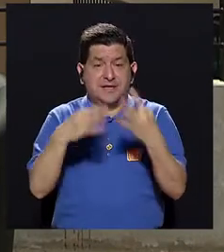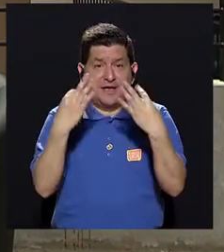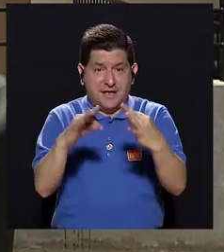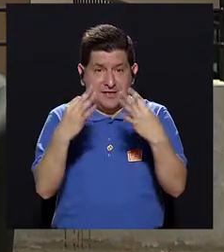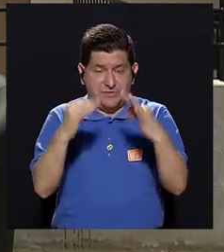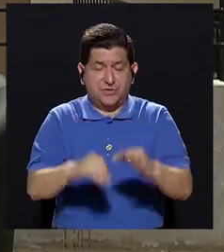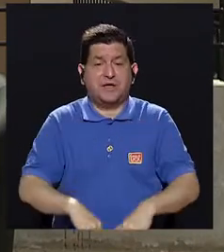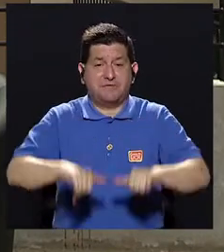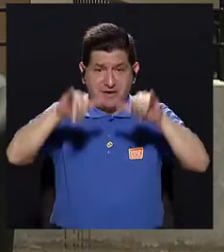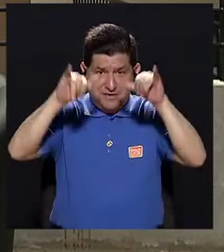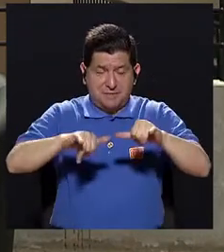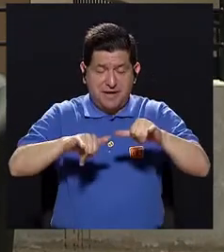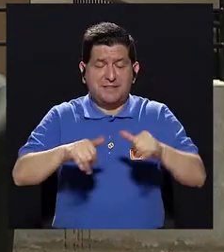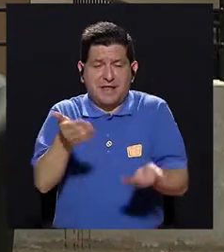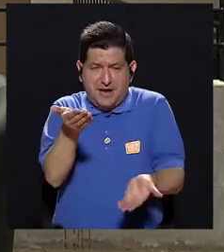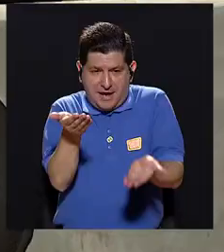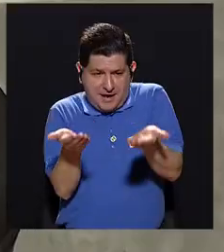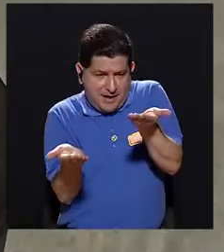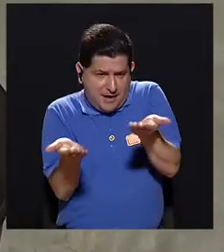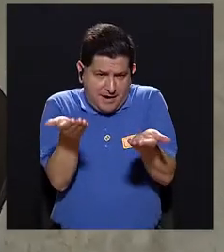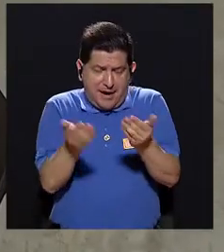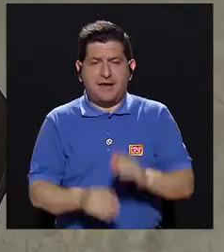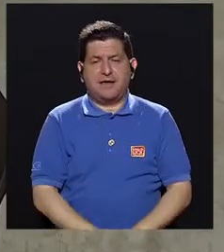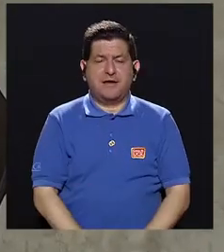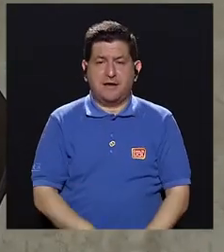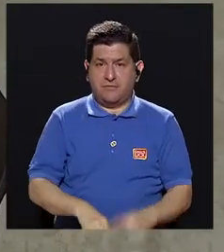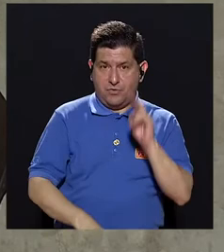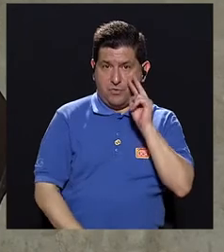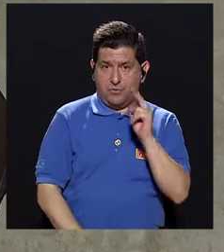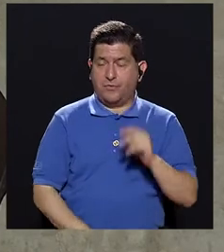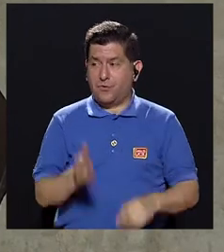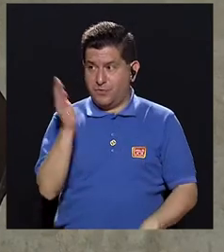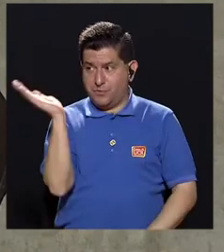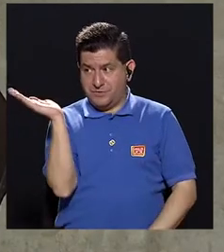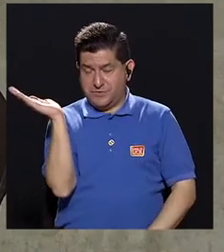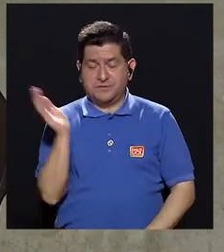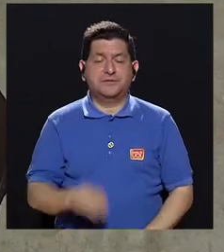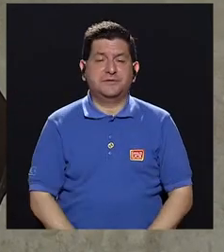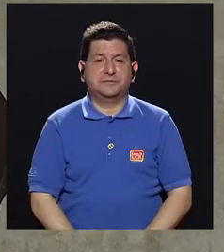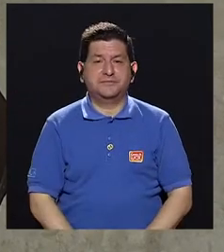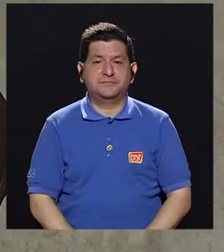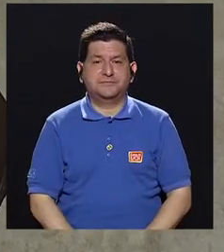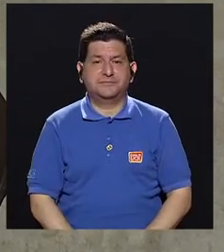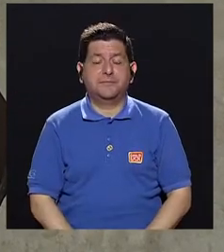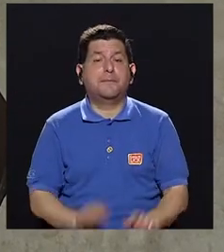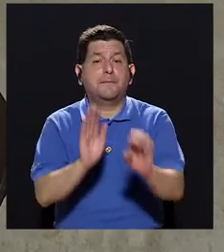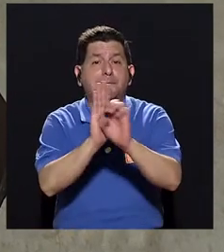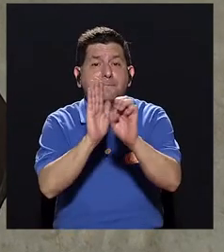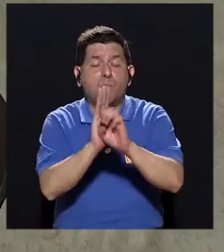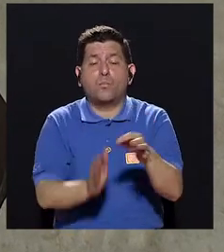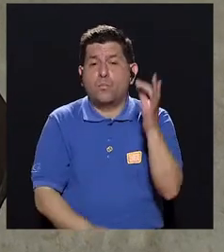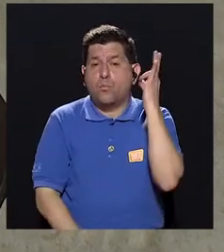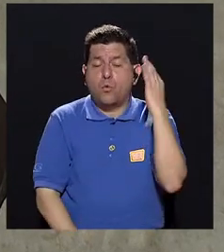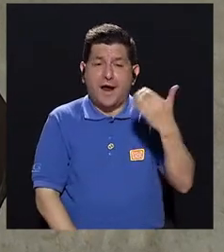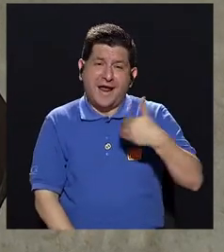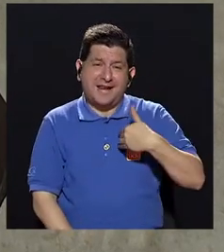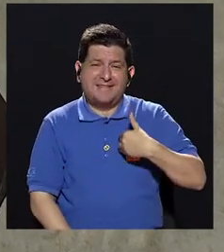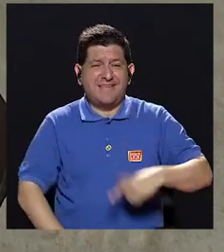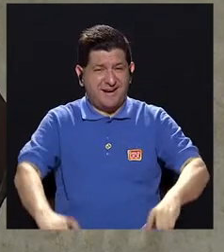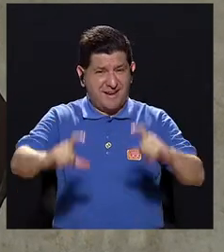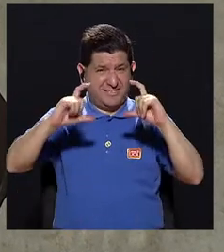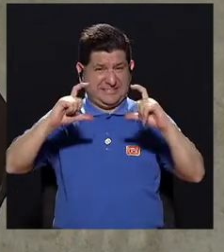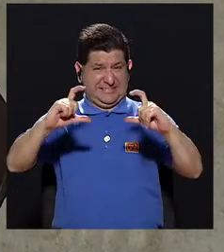izquierda. Y se mantienen ahí en equilibrio. Por ejemplo, estamos trabajando un poquito la parte de equilibrio. Por eso les digo yo, si por ejemplo es una mujer que tiene